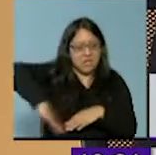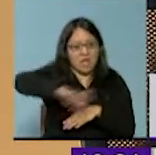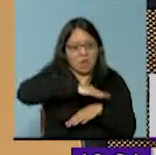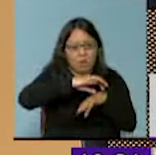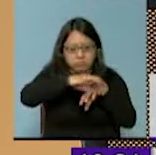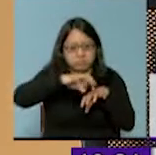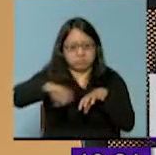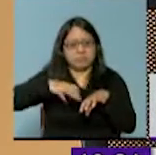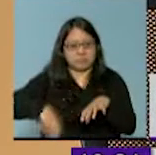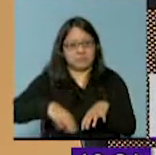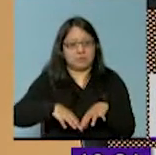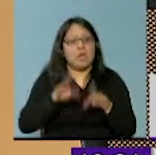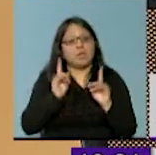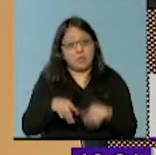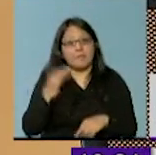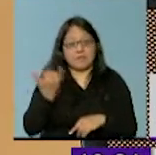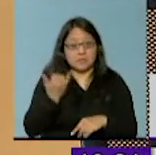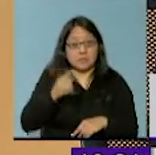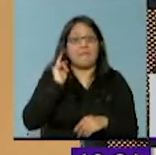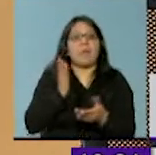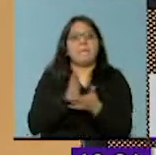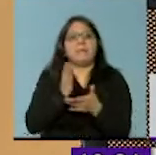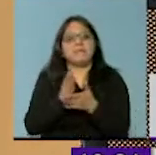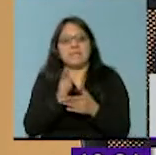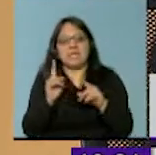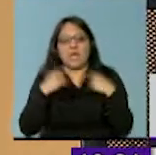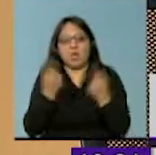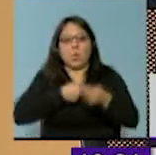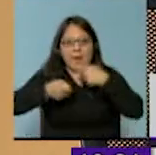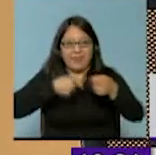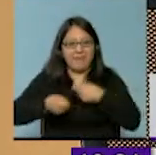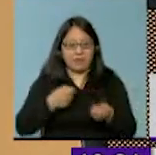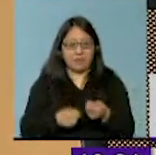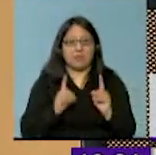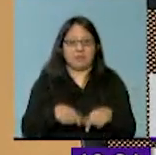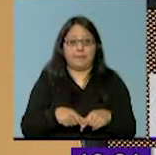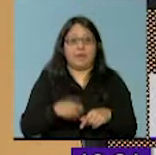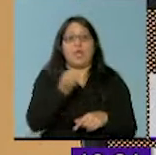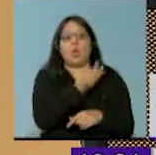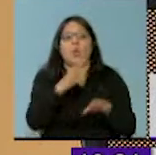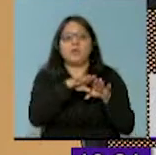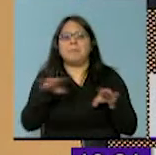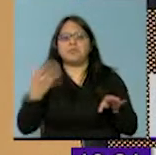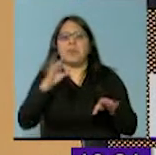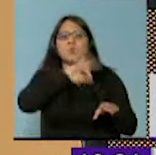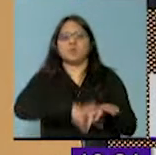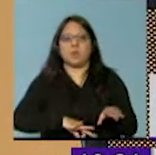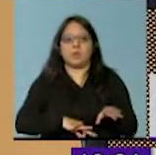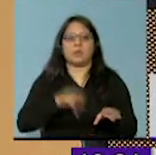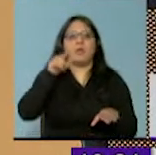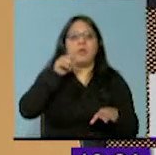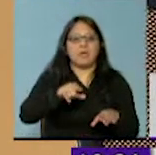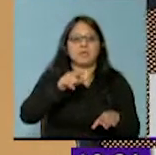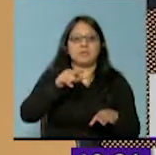hablamos de lo que cuesta mantener un negocio el día de hoy, hablamos del promedio del sueldo del empleado público, lo dijo acá la contadora Susana